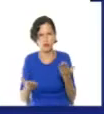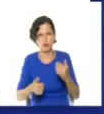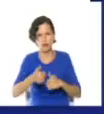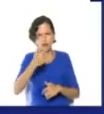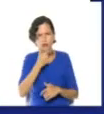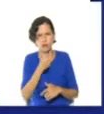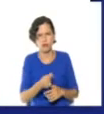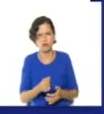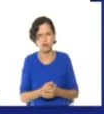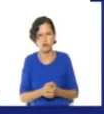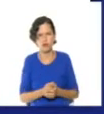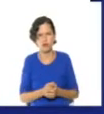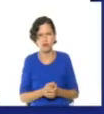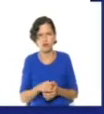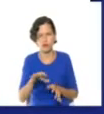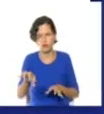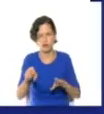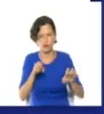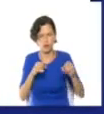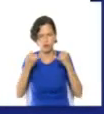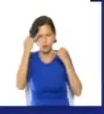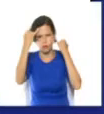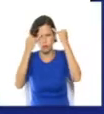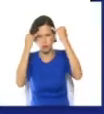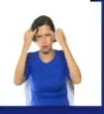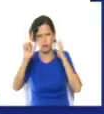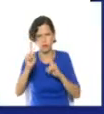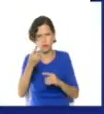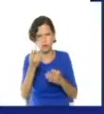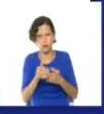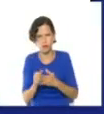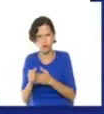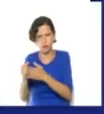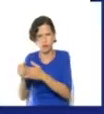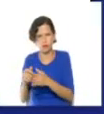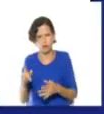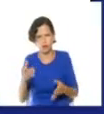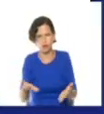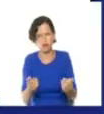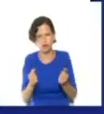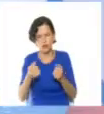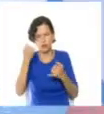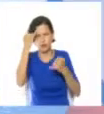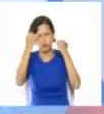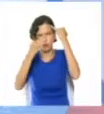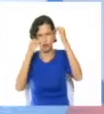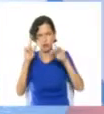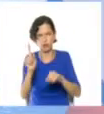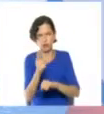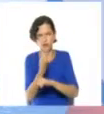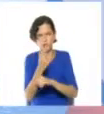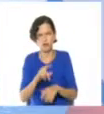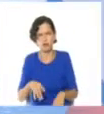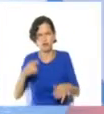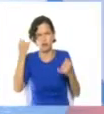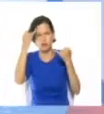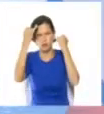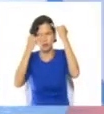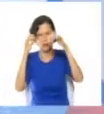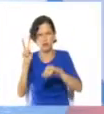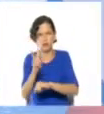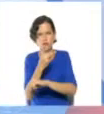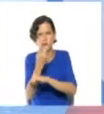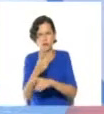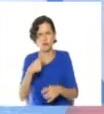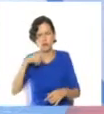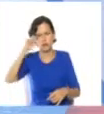facilidad. Extraer las ideas. Lo primero será guiarles para extraer lo que son las ideas principales y algunas ideas secundarias. Recordemos